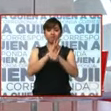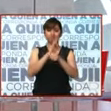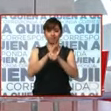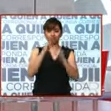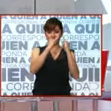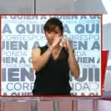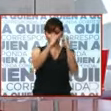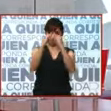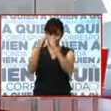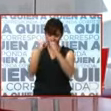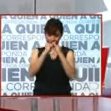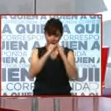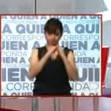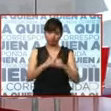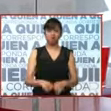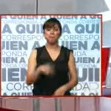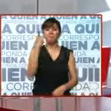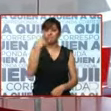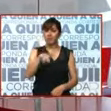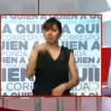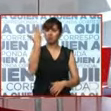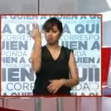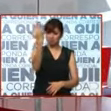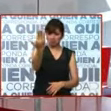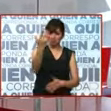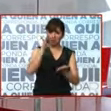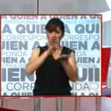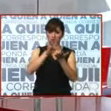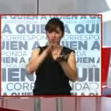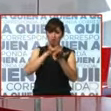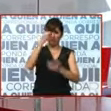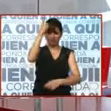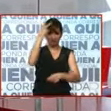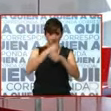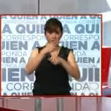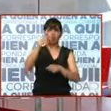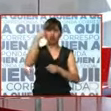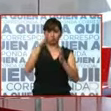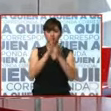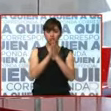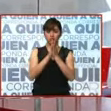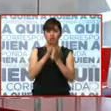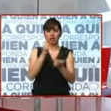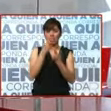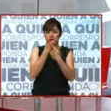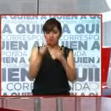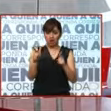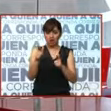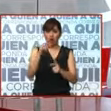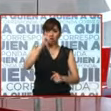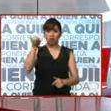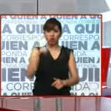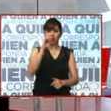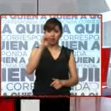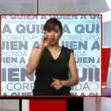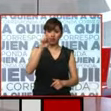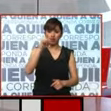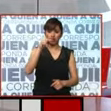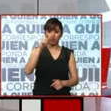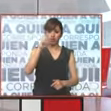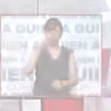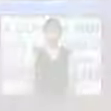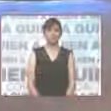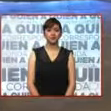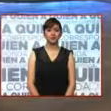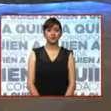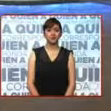esto. De todas maneras, vamos a pedir el apoyo directamente al director, que él también podría liberar toda la situación. Al doctor José Antonio González Anaya, director general